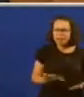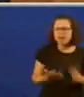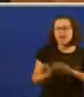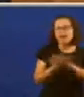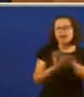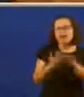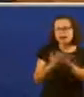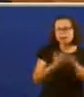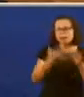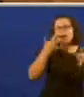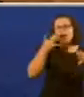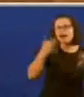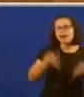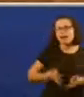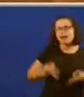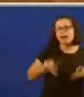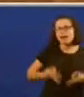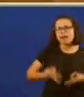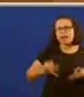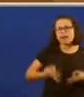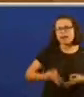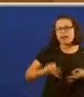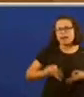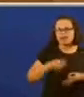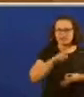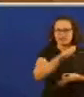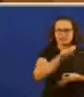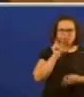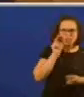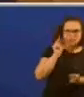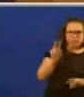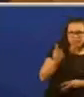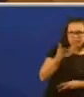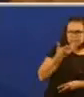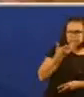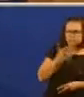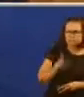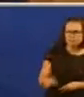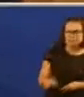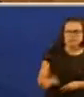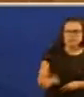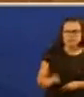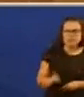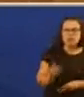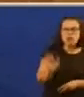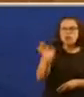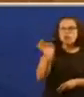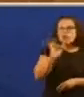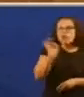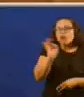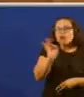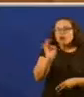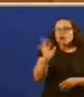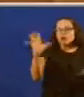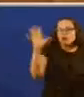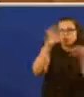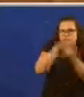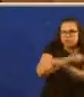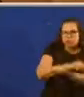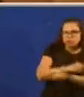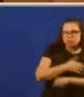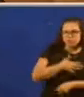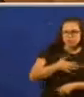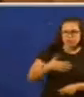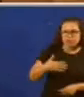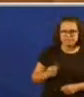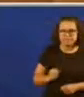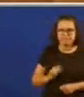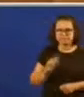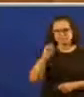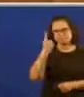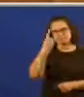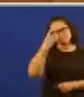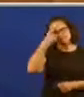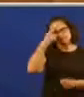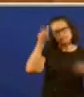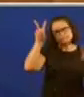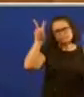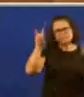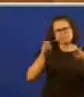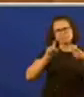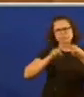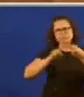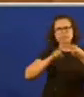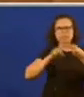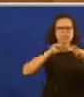desa realidade que vostede desconhece ou que pretende, non sei, se ocultar. Empecemos por a dependencia.